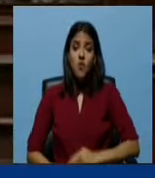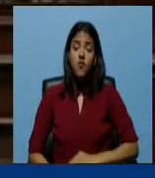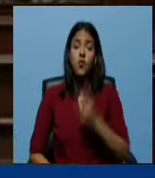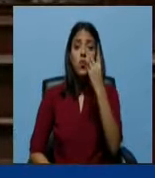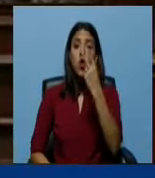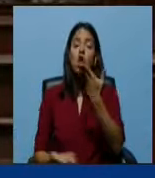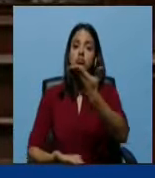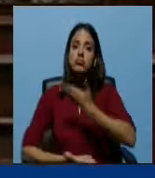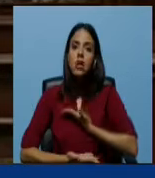Mari me los regaló.